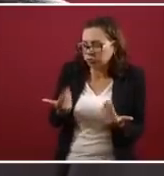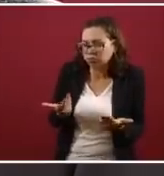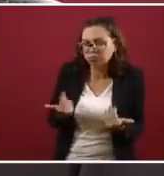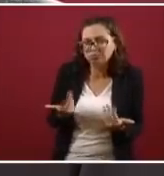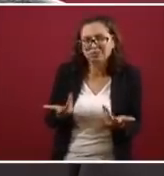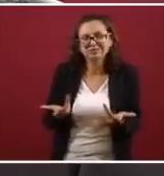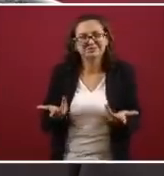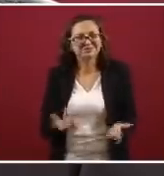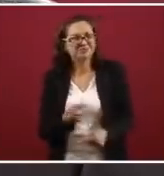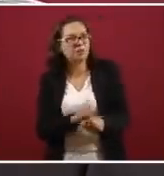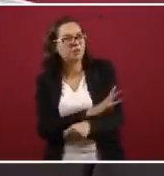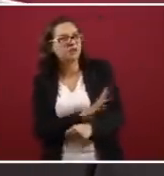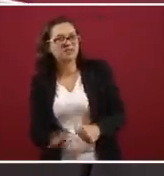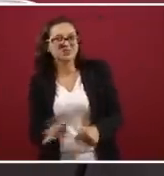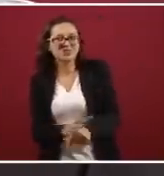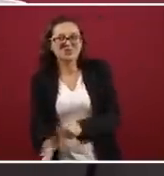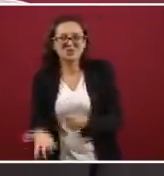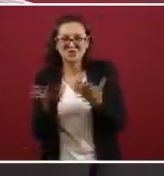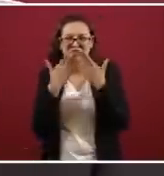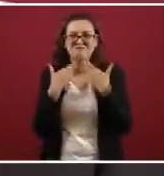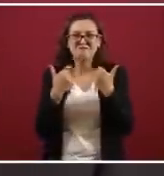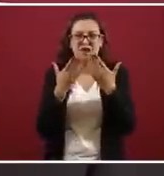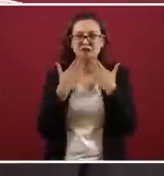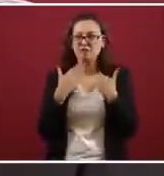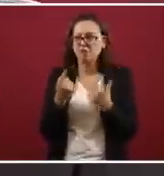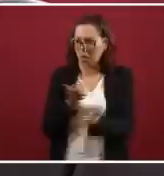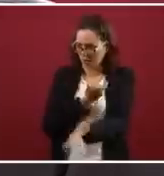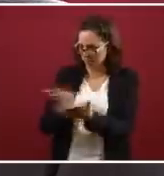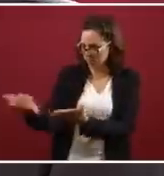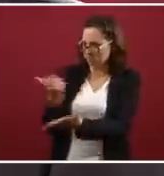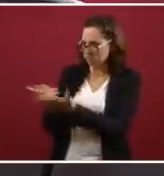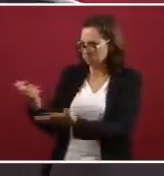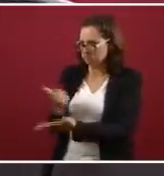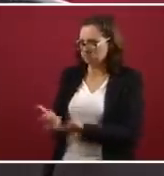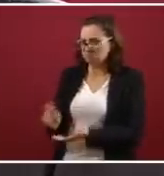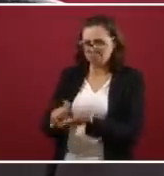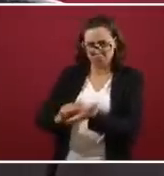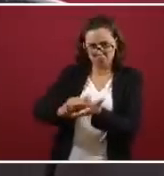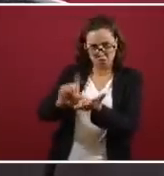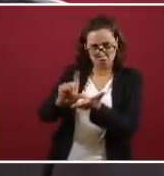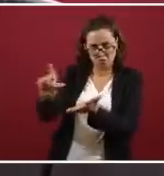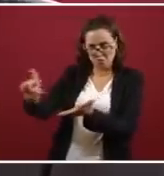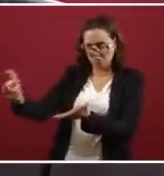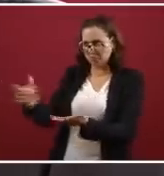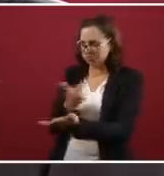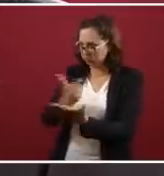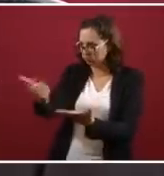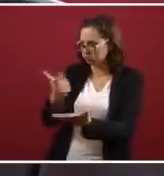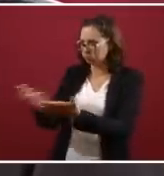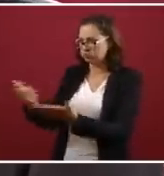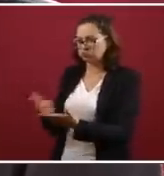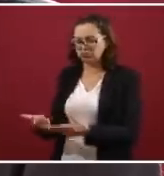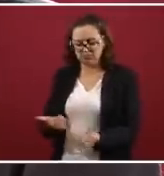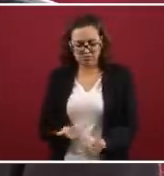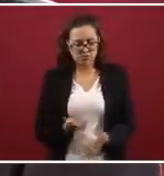Si se mejora el salario, pues hay